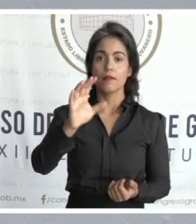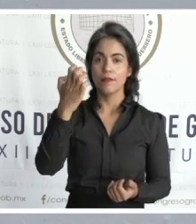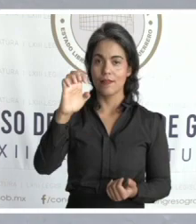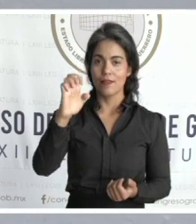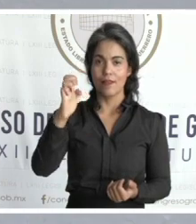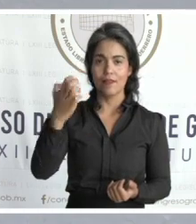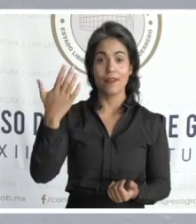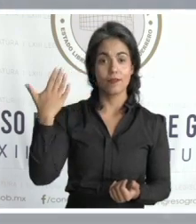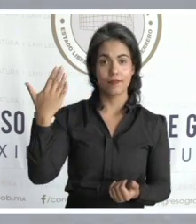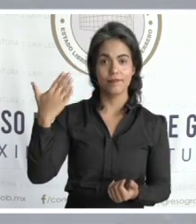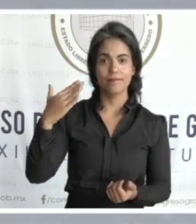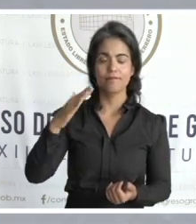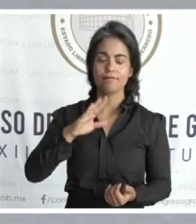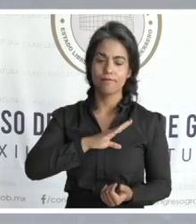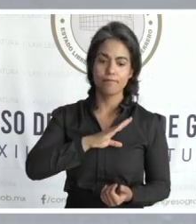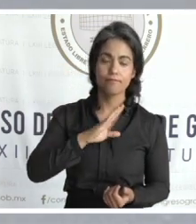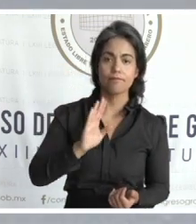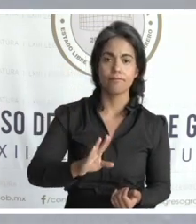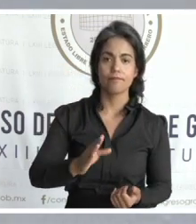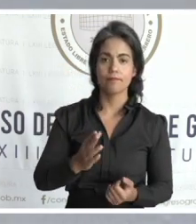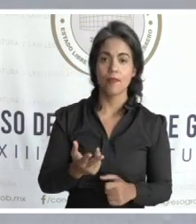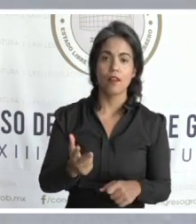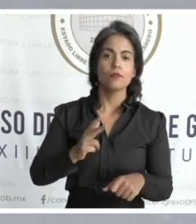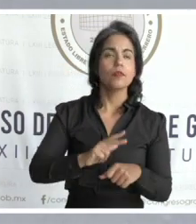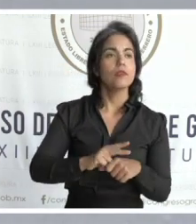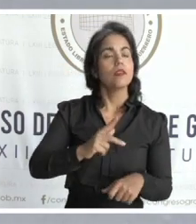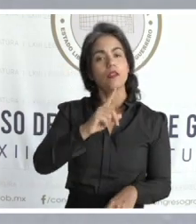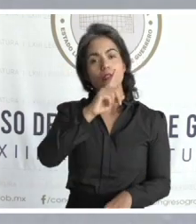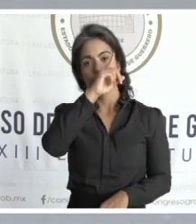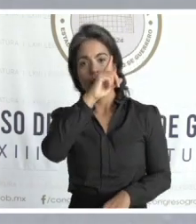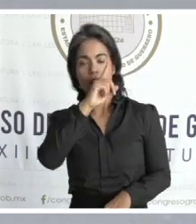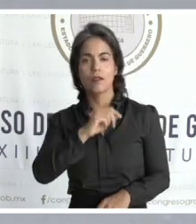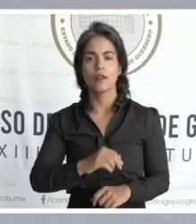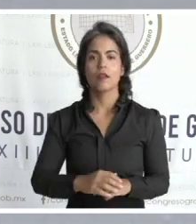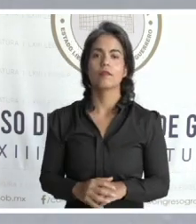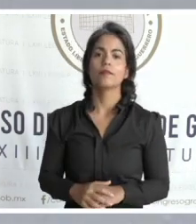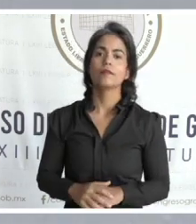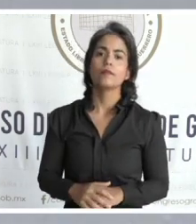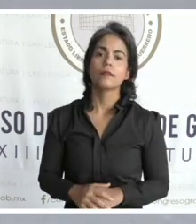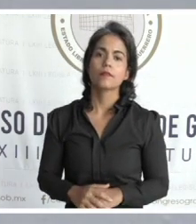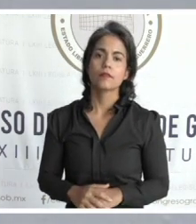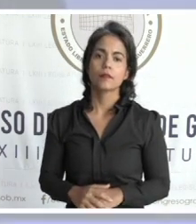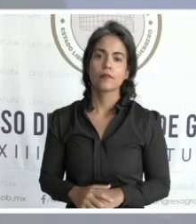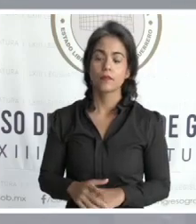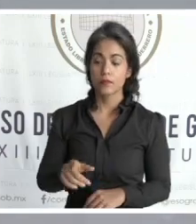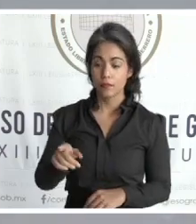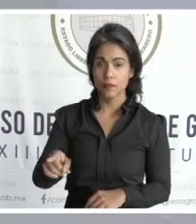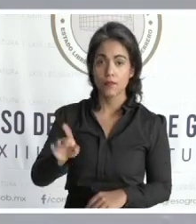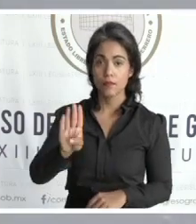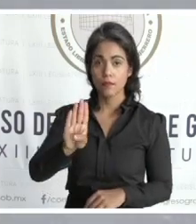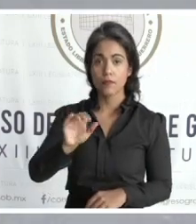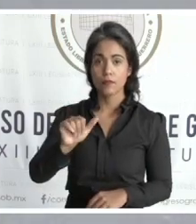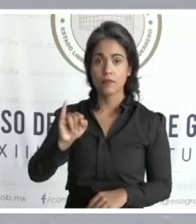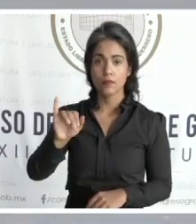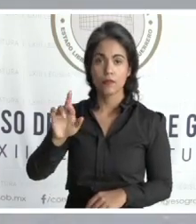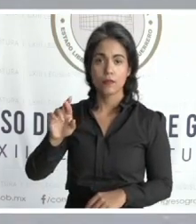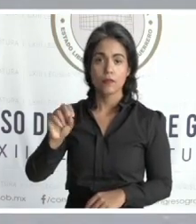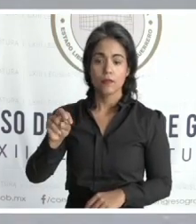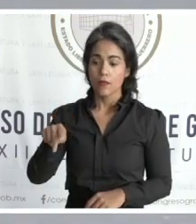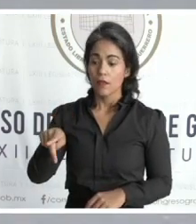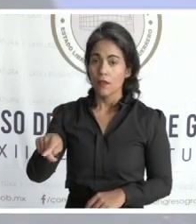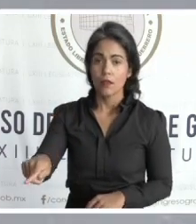Pero se ha resaltado que fue un niño que sufría maltratos y